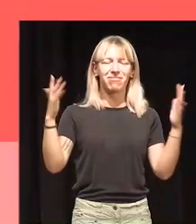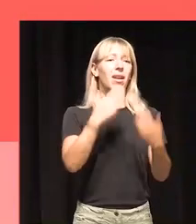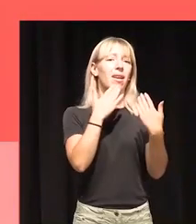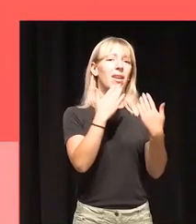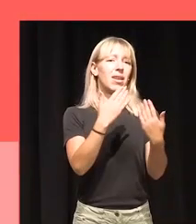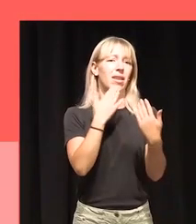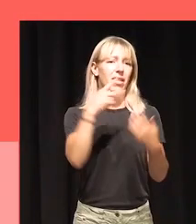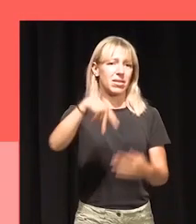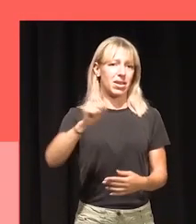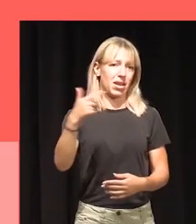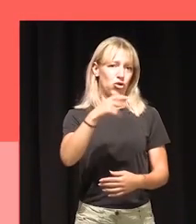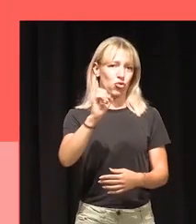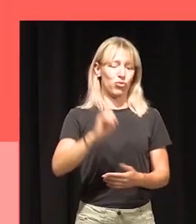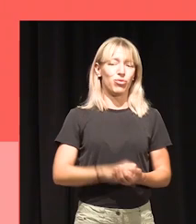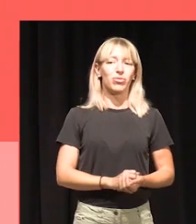Muchísimas gracias, Nacho.